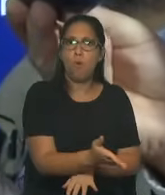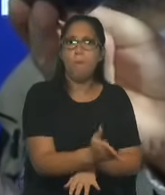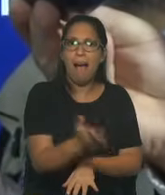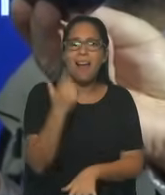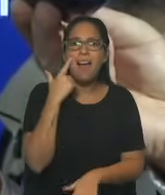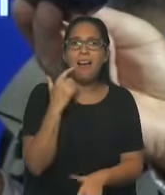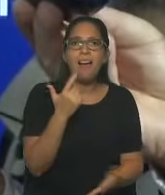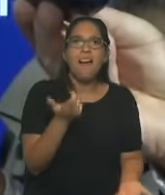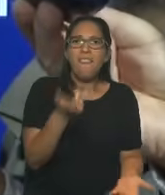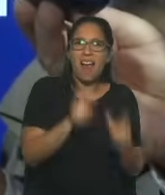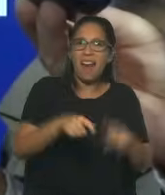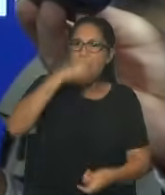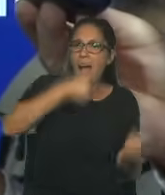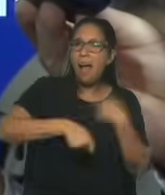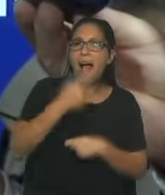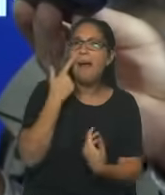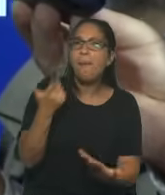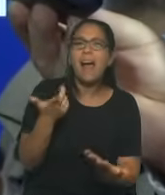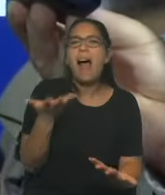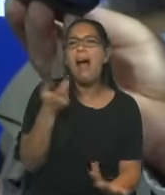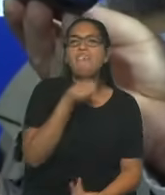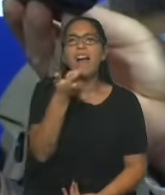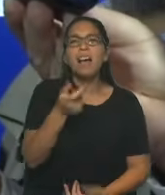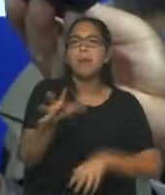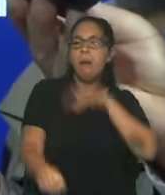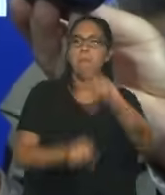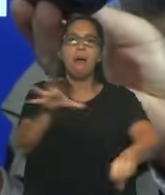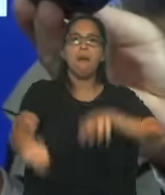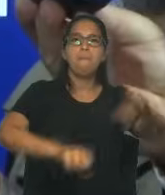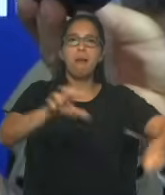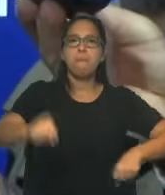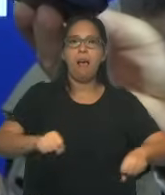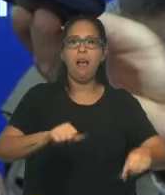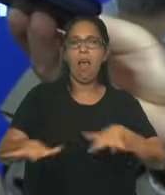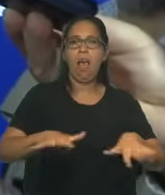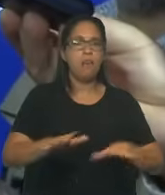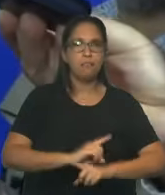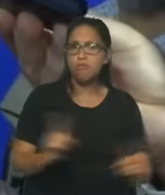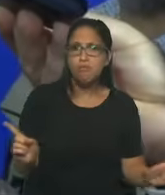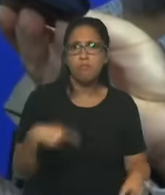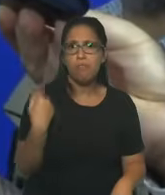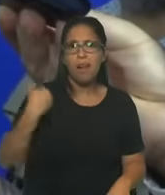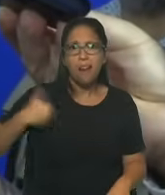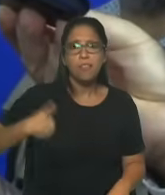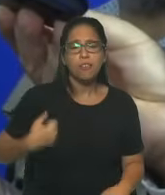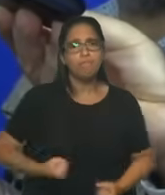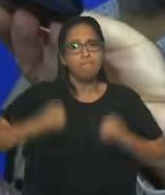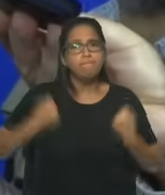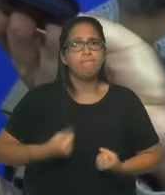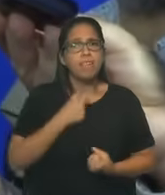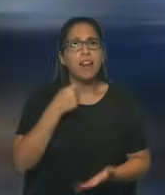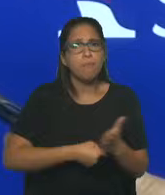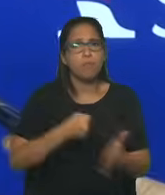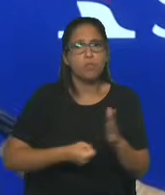que no puede sembrar terror en una ciudad, no puede operar claramente más y que los argentinos estamos decididos a combatir